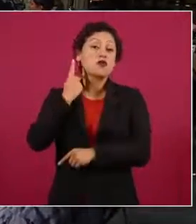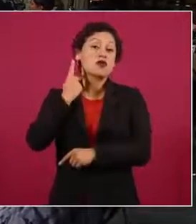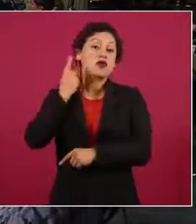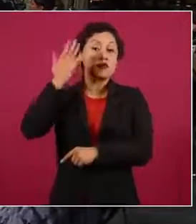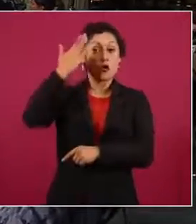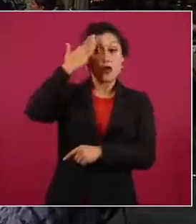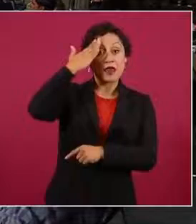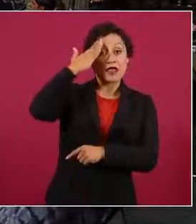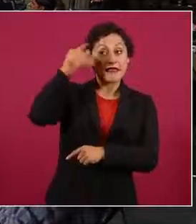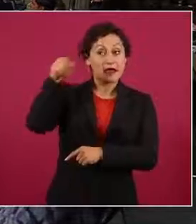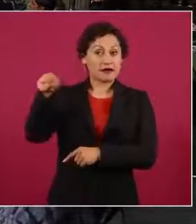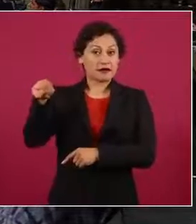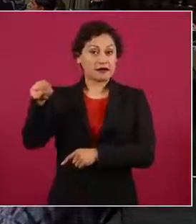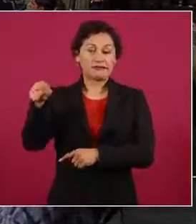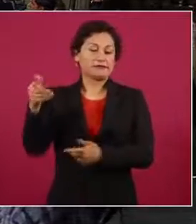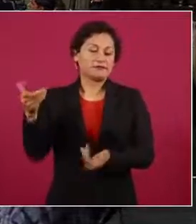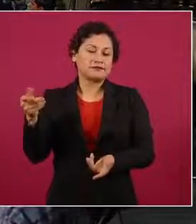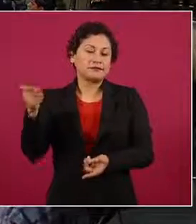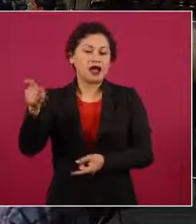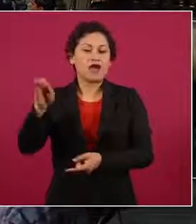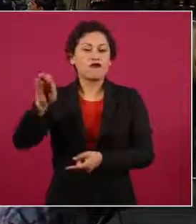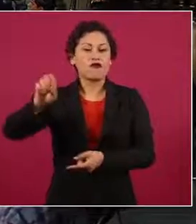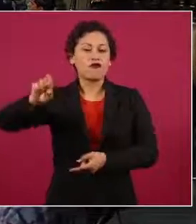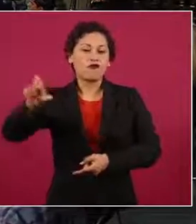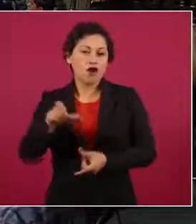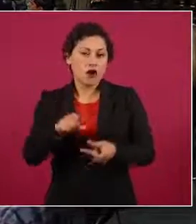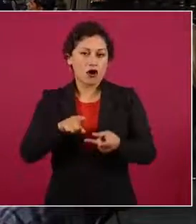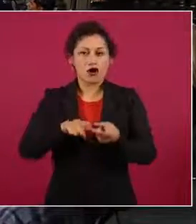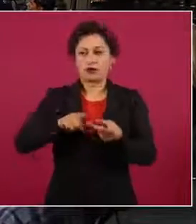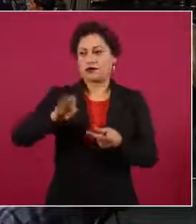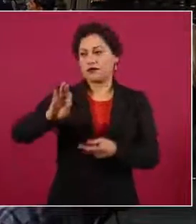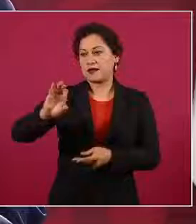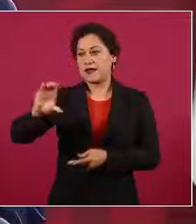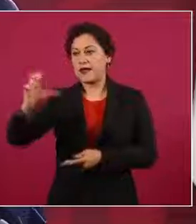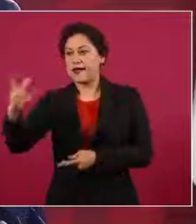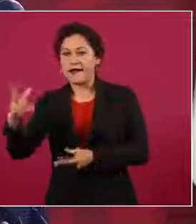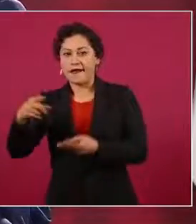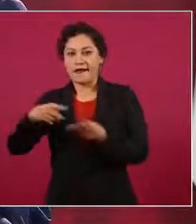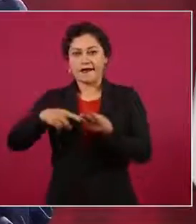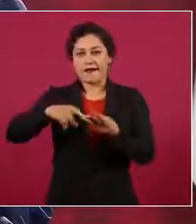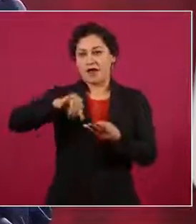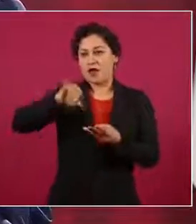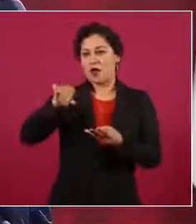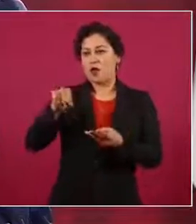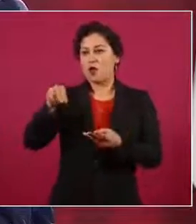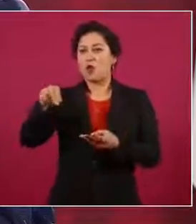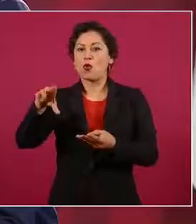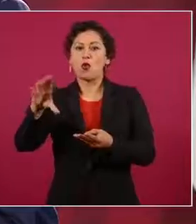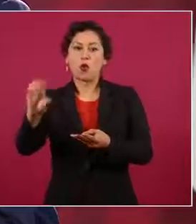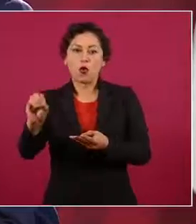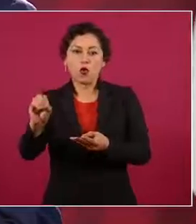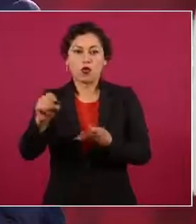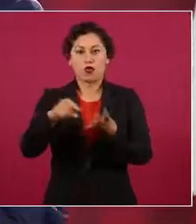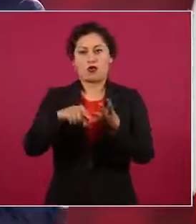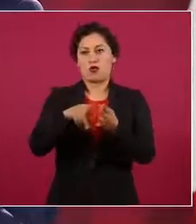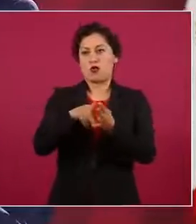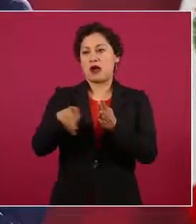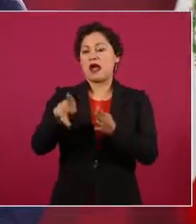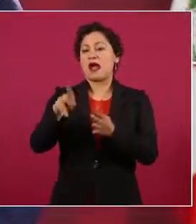no es Fox, no es Calderón, no es Junco, ¿no?, del Reforma,